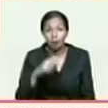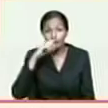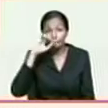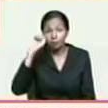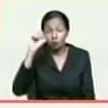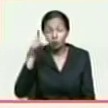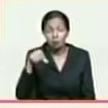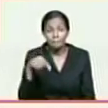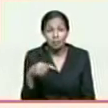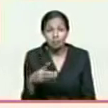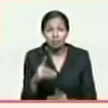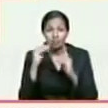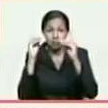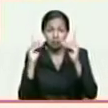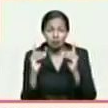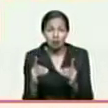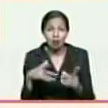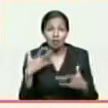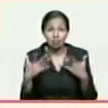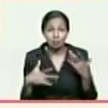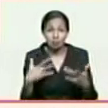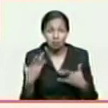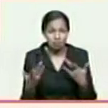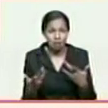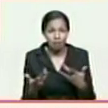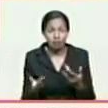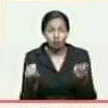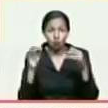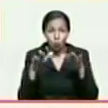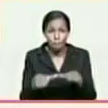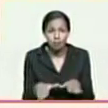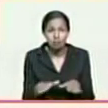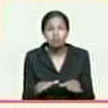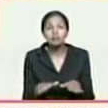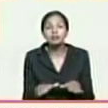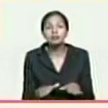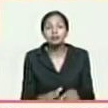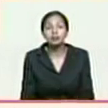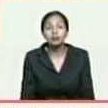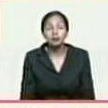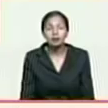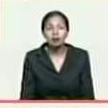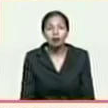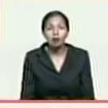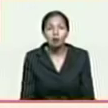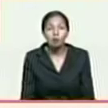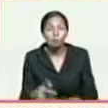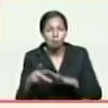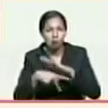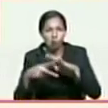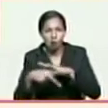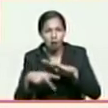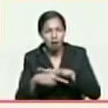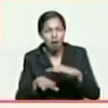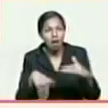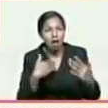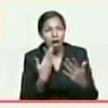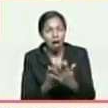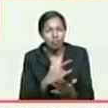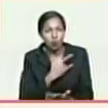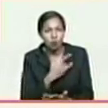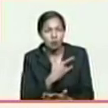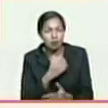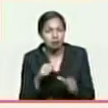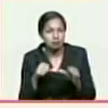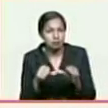también que las actividades académicas, que las actividades escolares en todos los niveles del subsistema de educación se